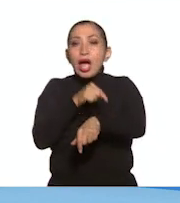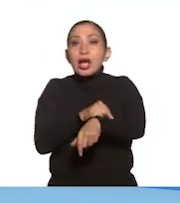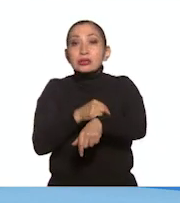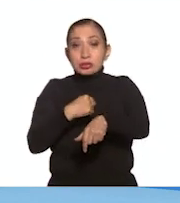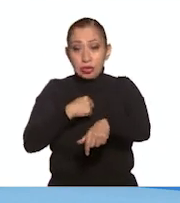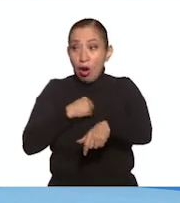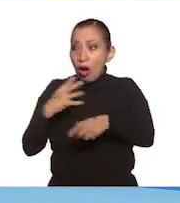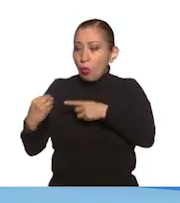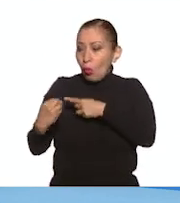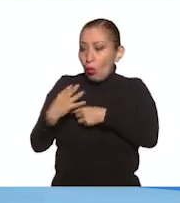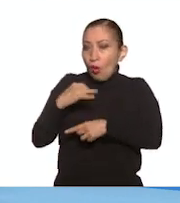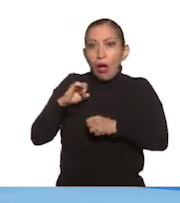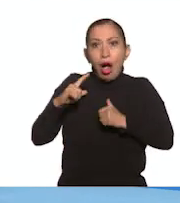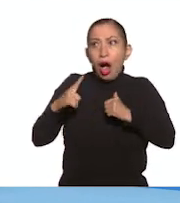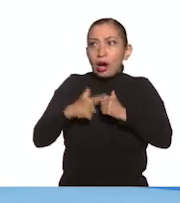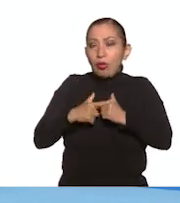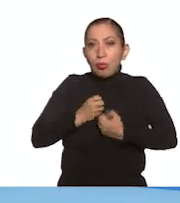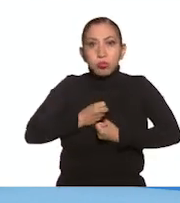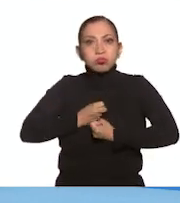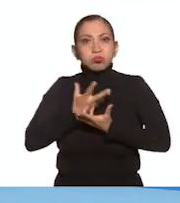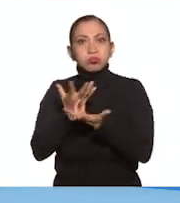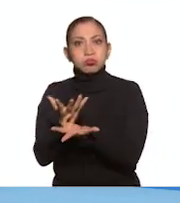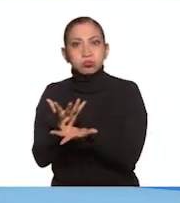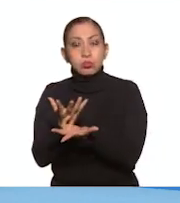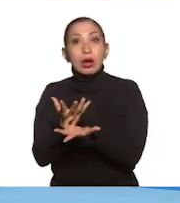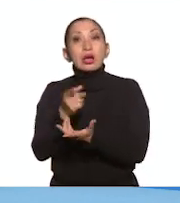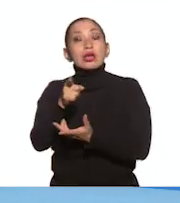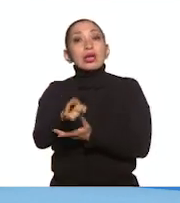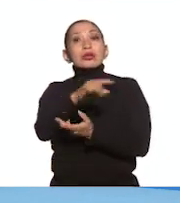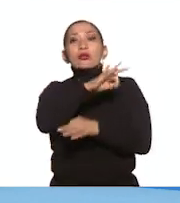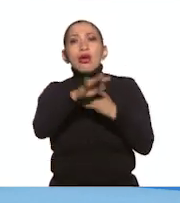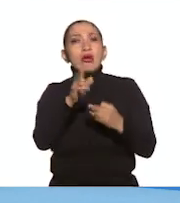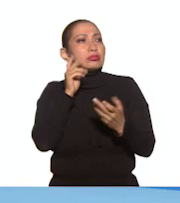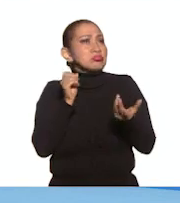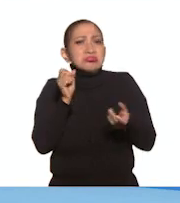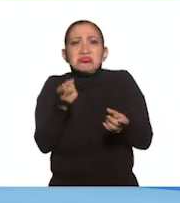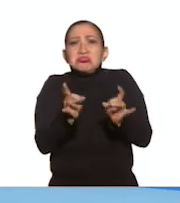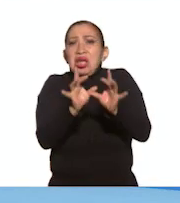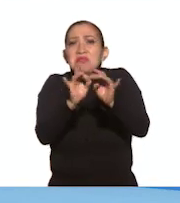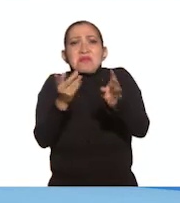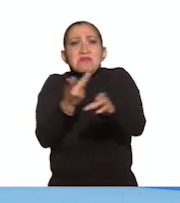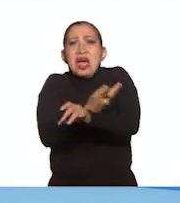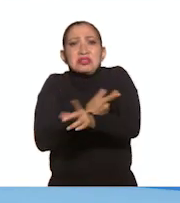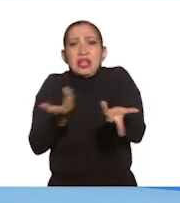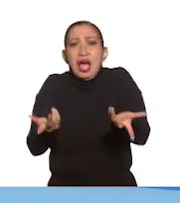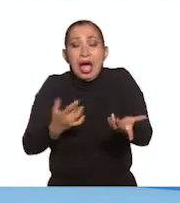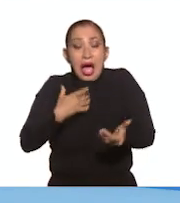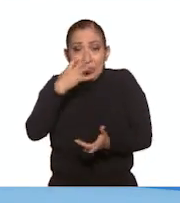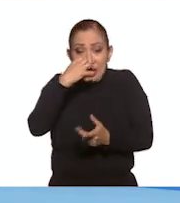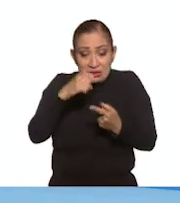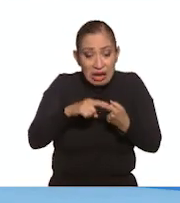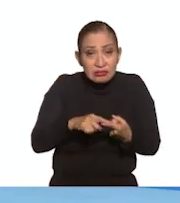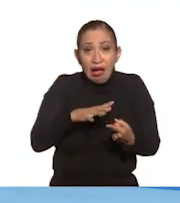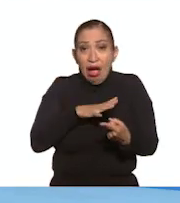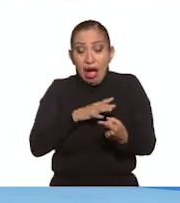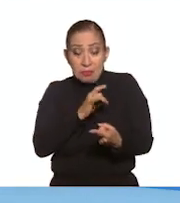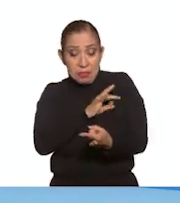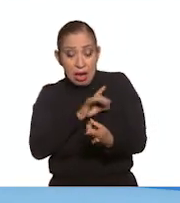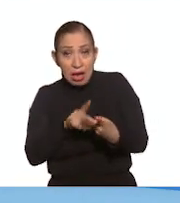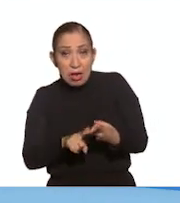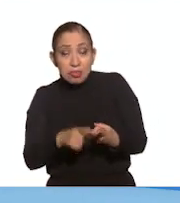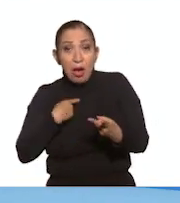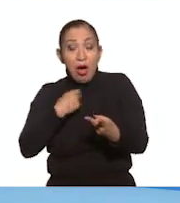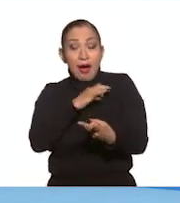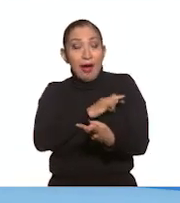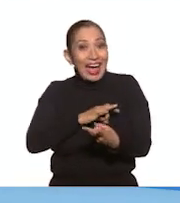reacciones ante situaciones que vivimos todo el tiempo y que todos experimentamos esas emociones básicas que son la tristeza, el miedo,